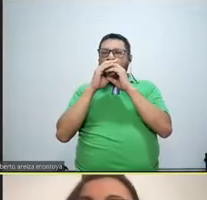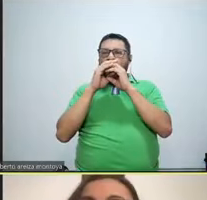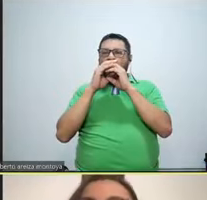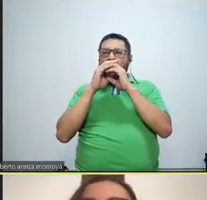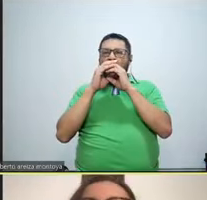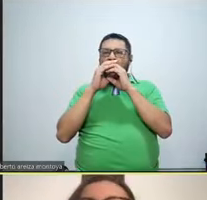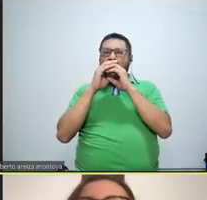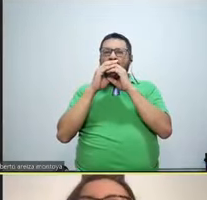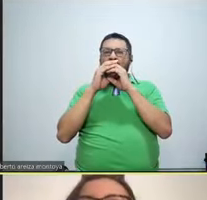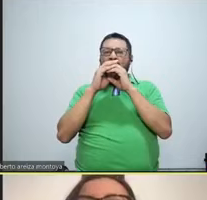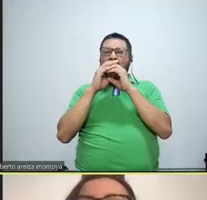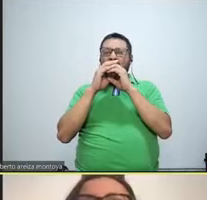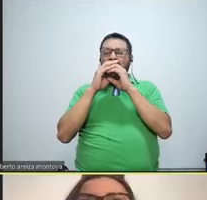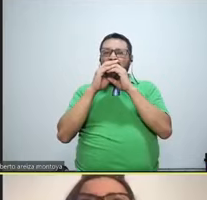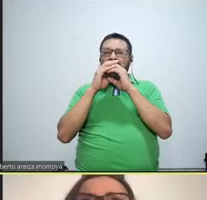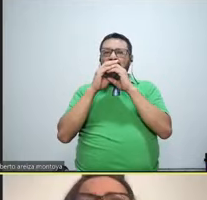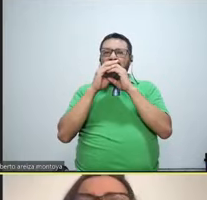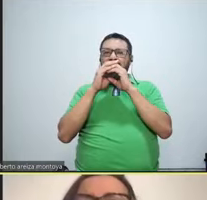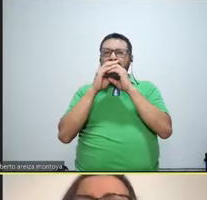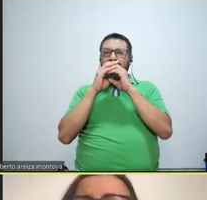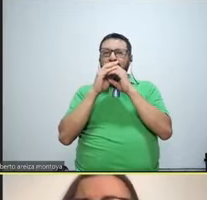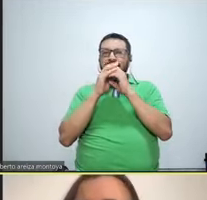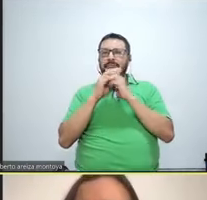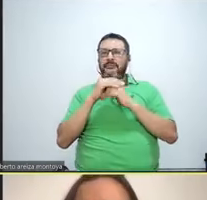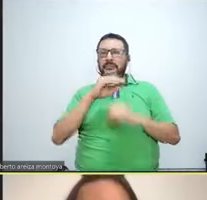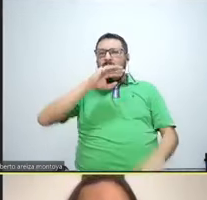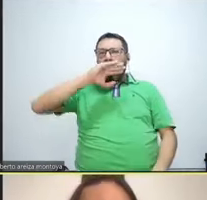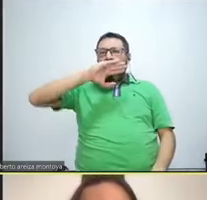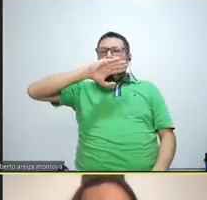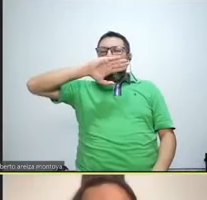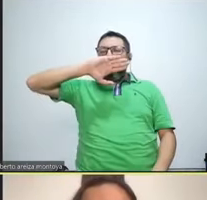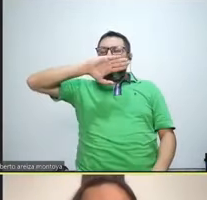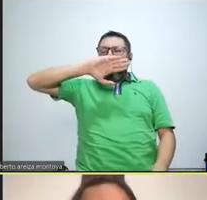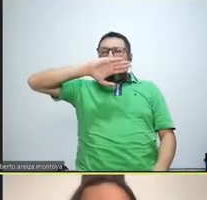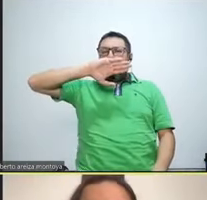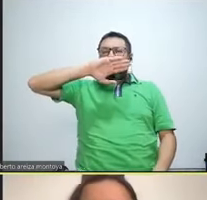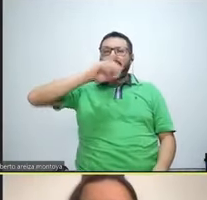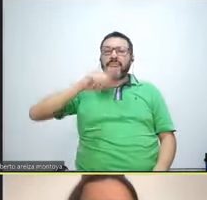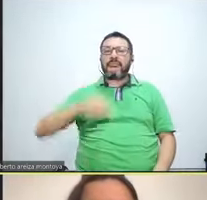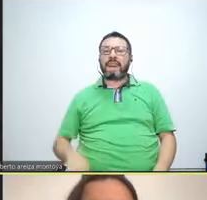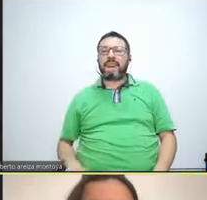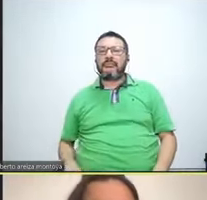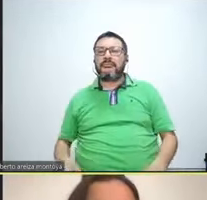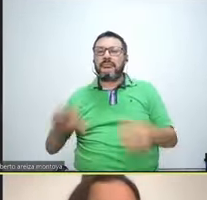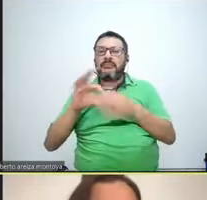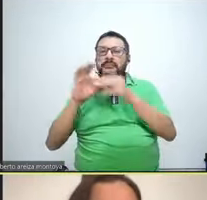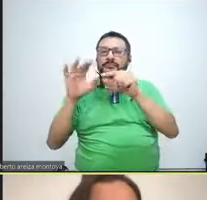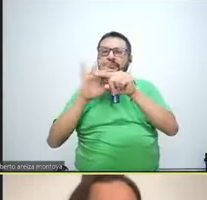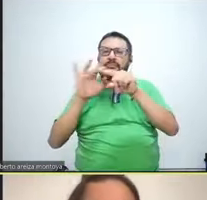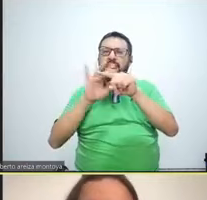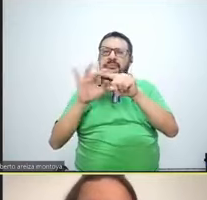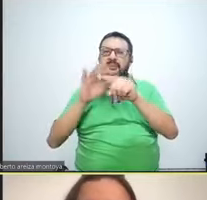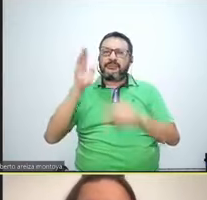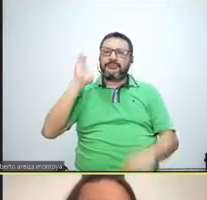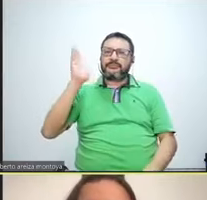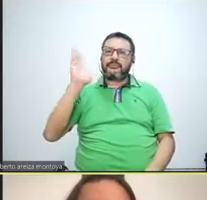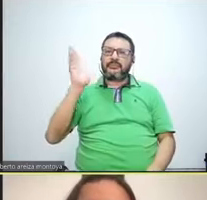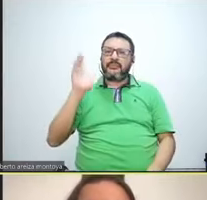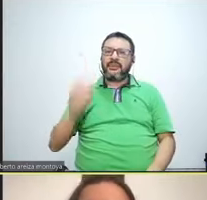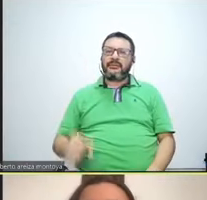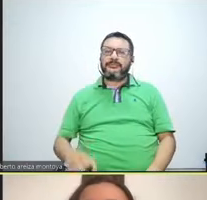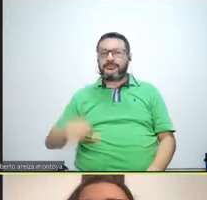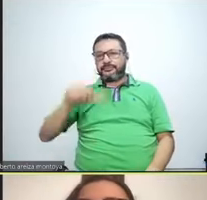Excelente, Gina. Y creo que lo estás aplicando también con tus compañeras. Hace poquito te escuchaba en otra